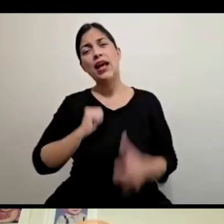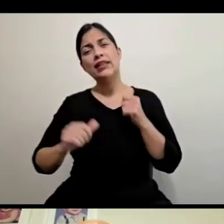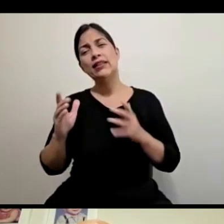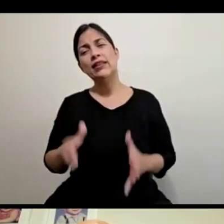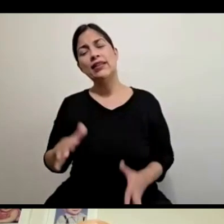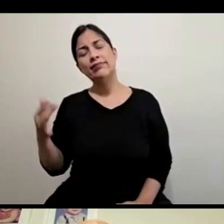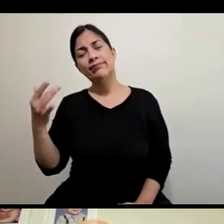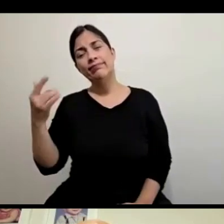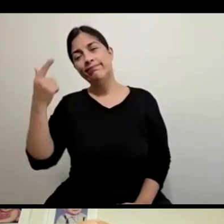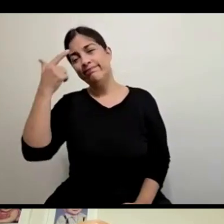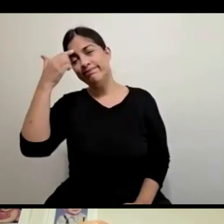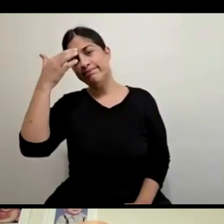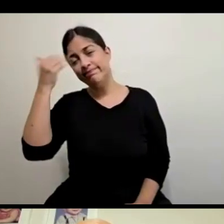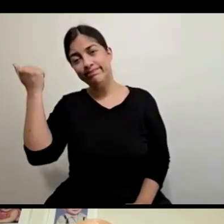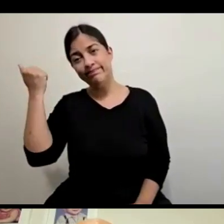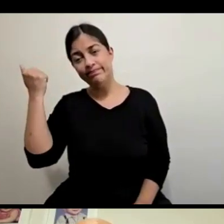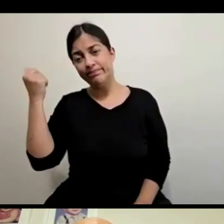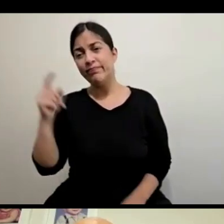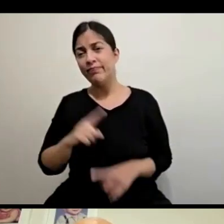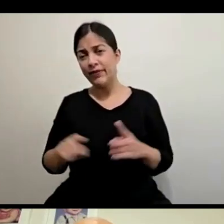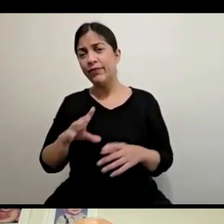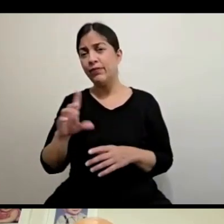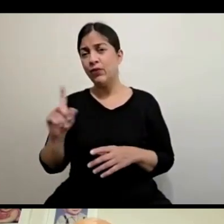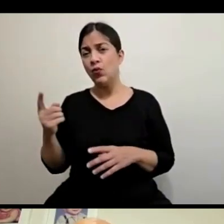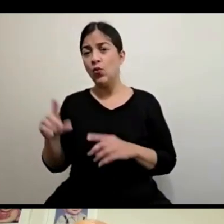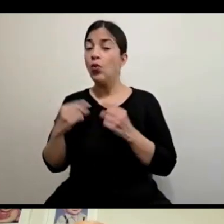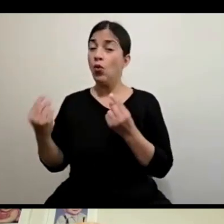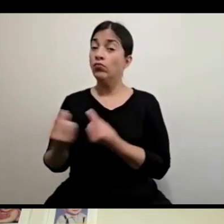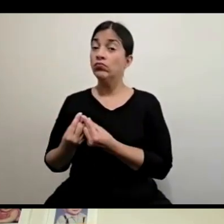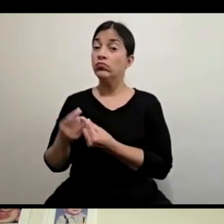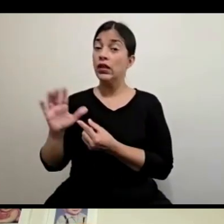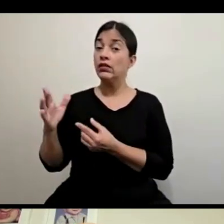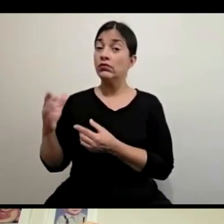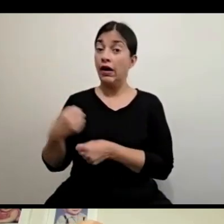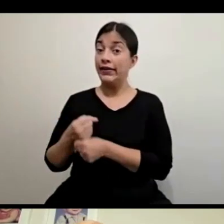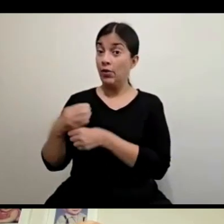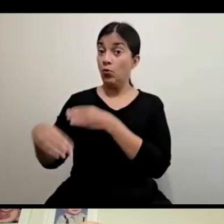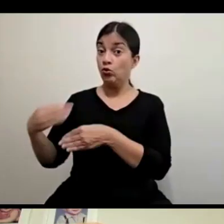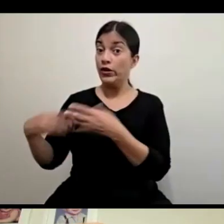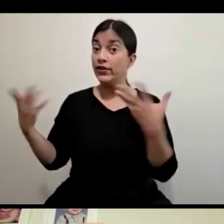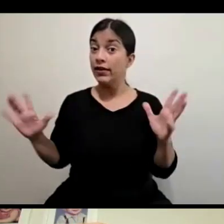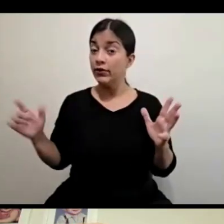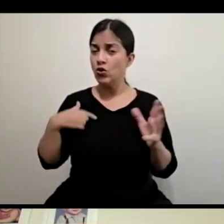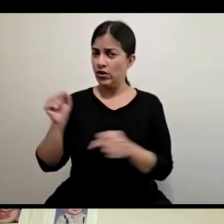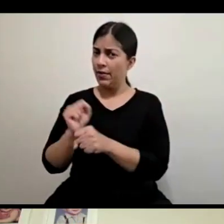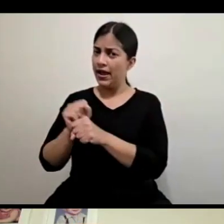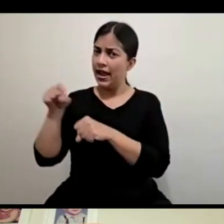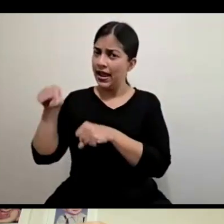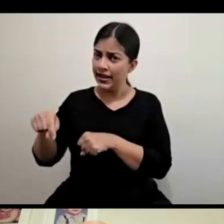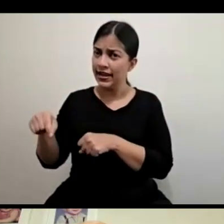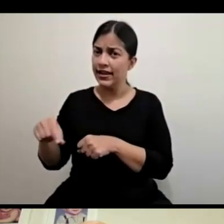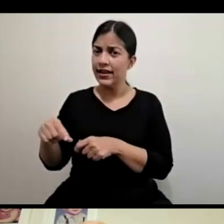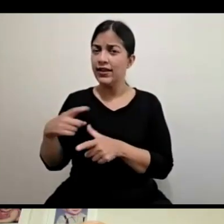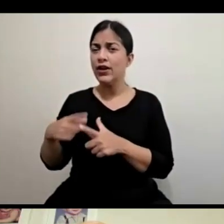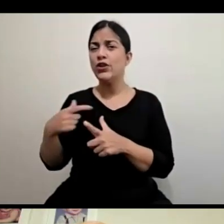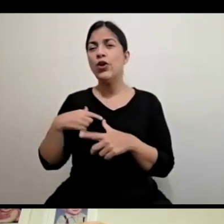bueno, pero había un grupo, él estaba haciendo producción ya, y entonces yo trabajé ahí, y después, bueno, ya cuando empecé